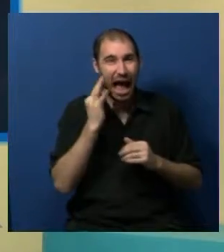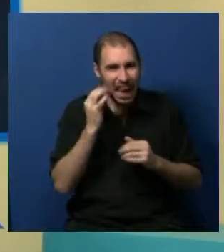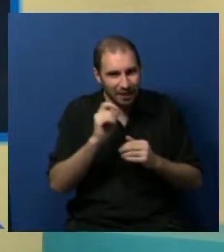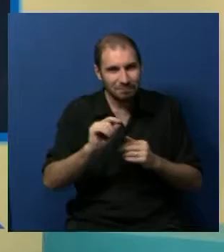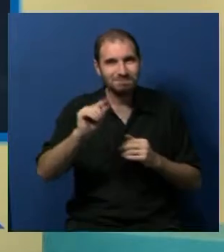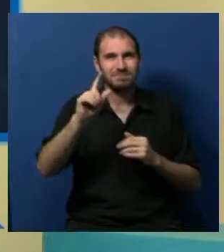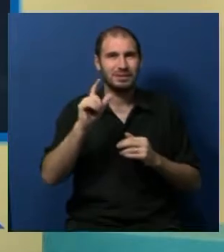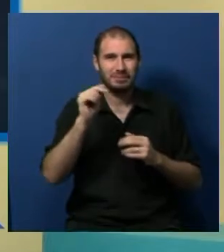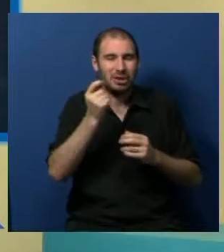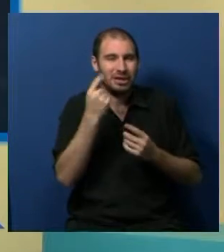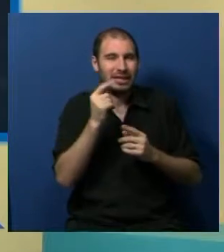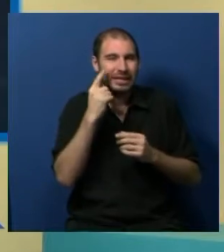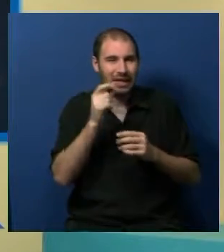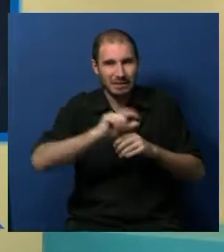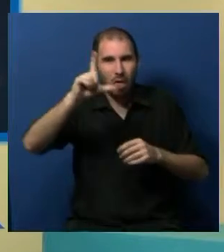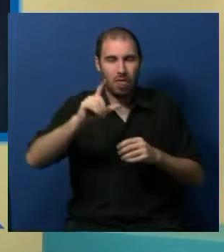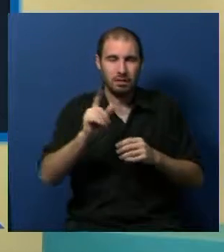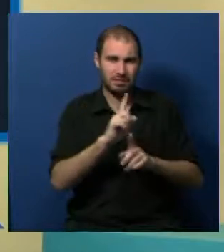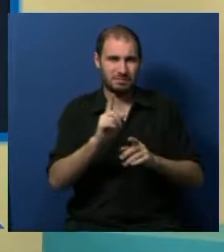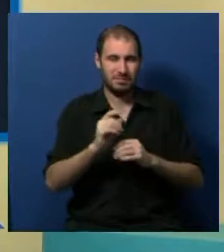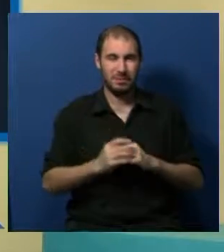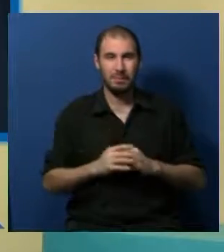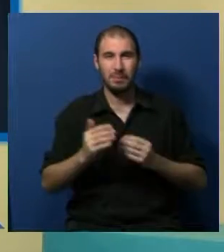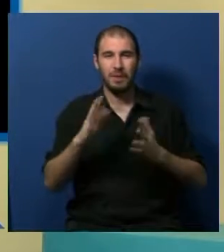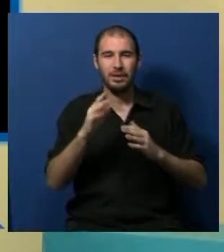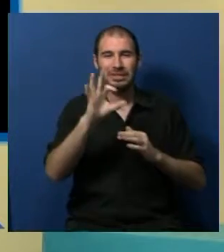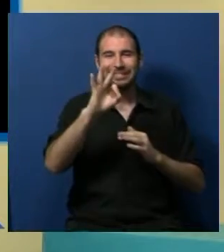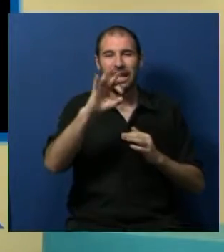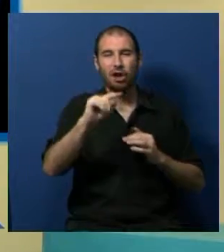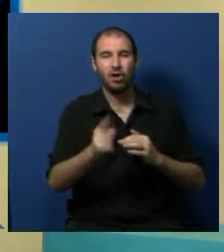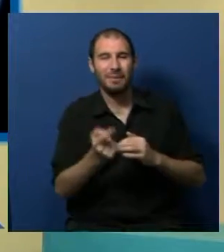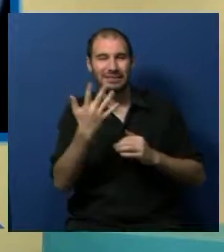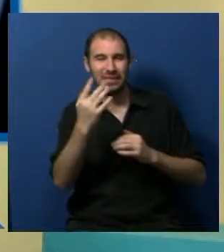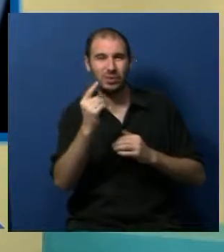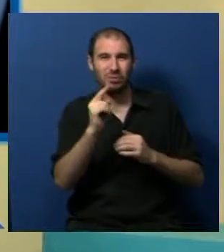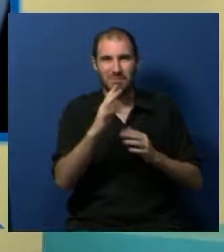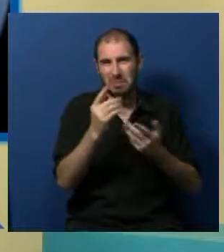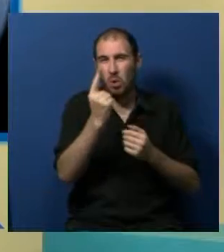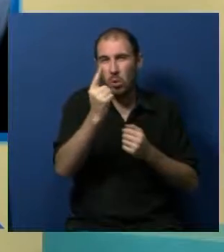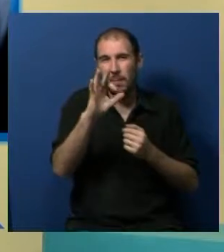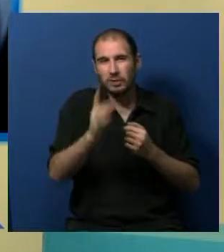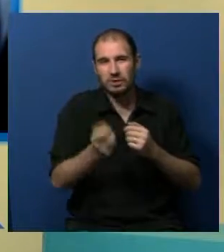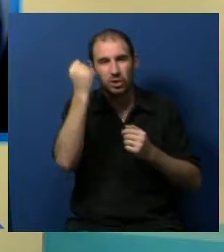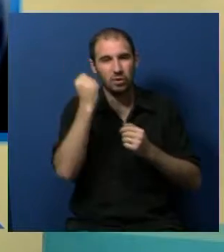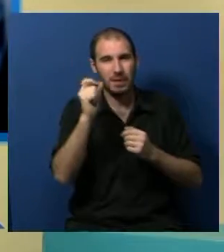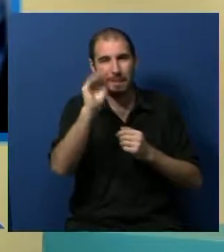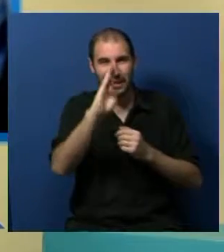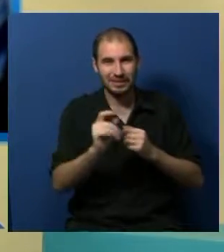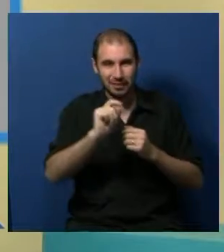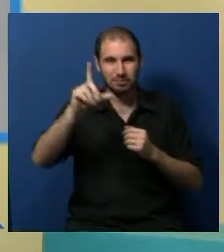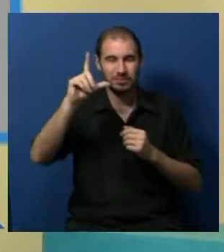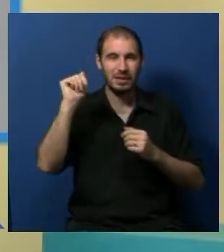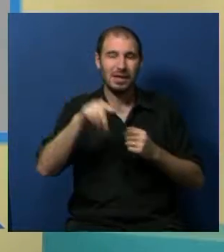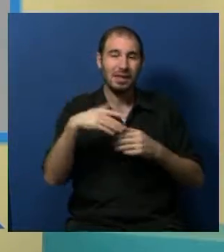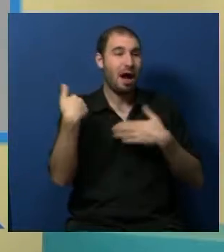crecimiento. Tampoco va a ser un crecimiento exponencial ni muy importante. Va a ser entre un 0,5% y un 1% lo que va a crecer la economía brasileña. Y esto sin